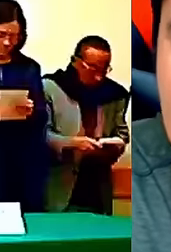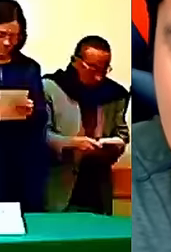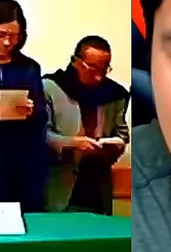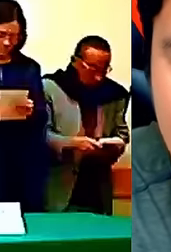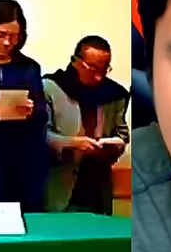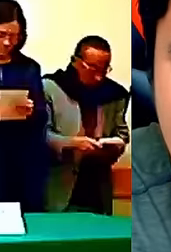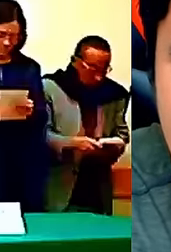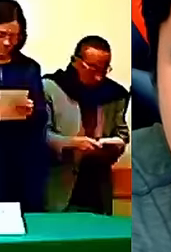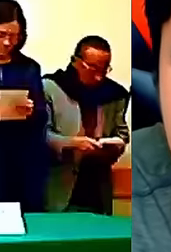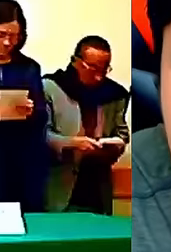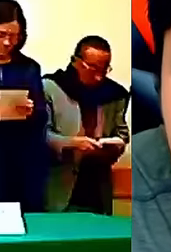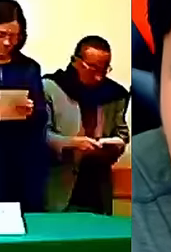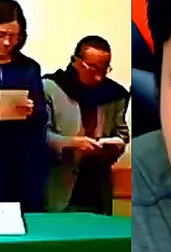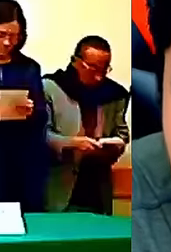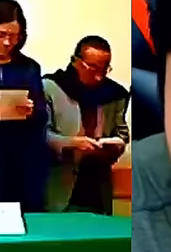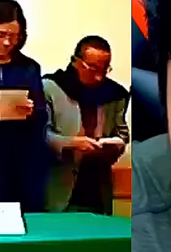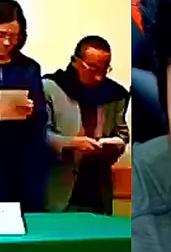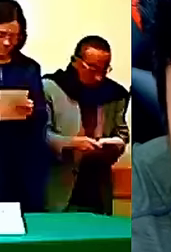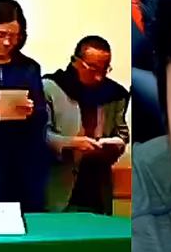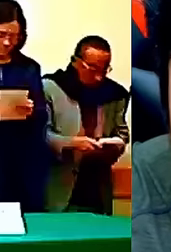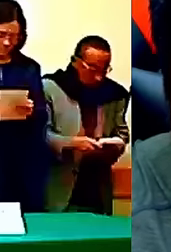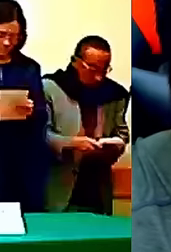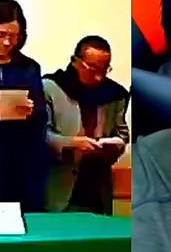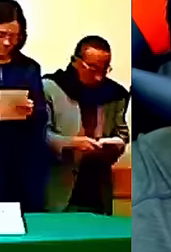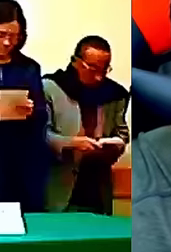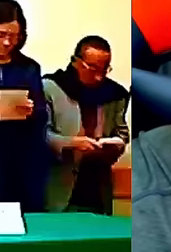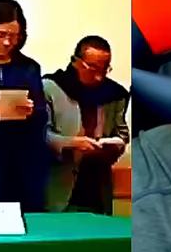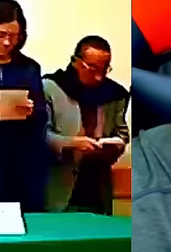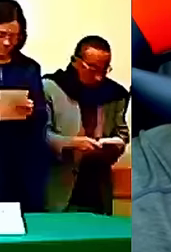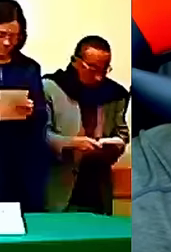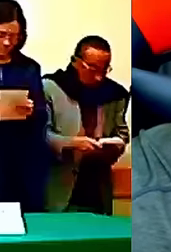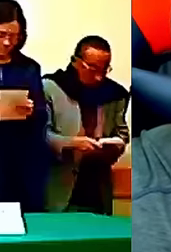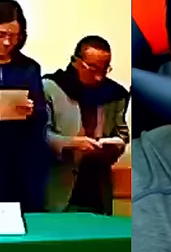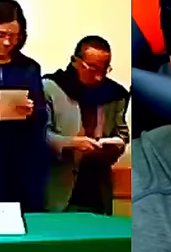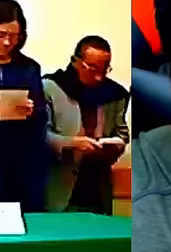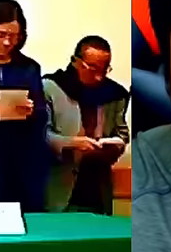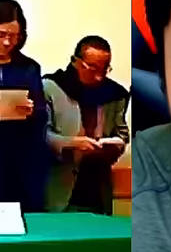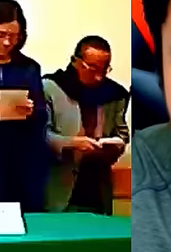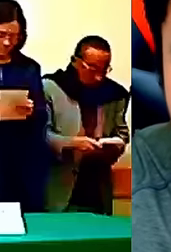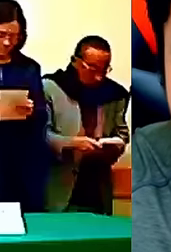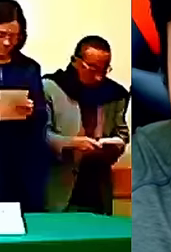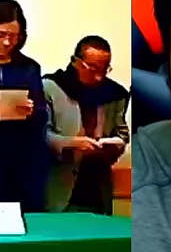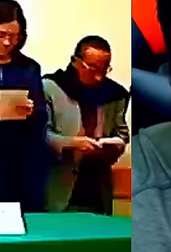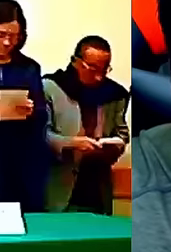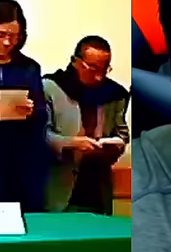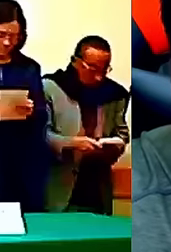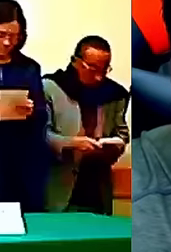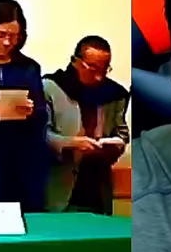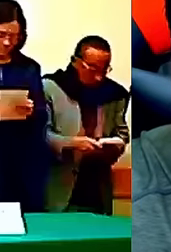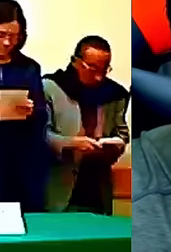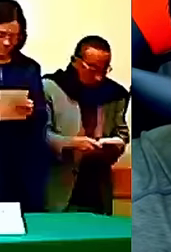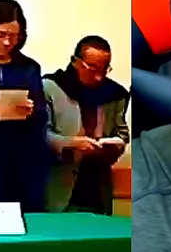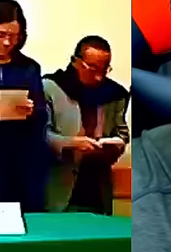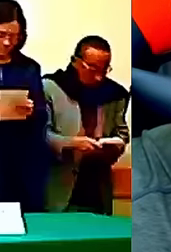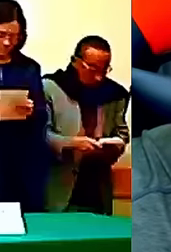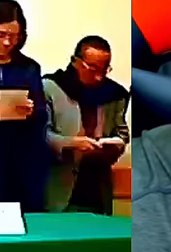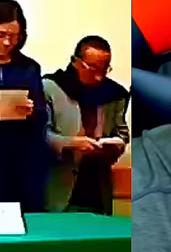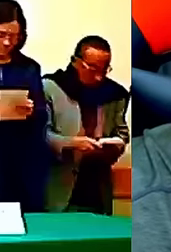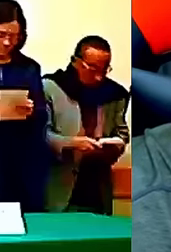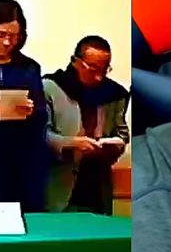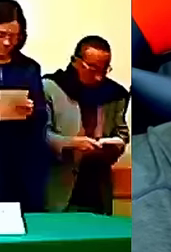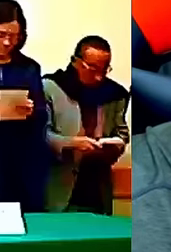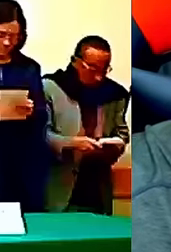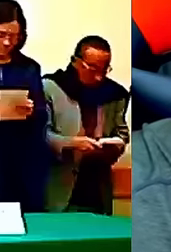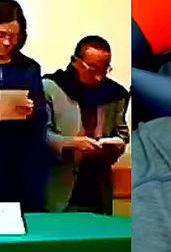modo donde no puede expresarse cualquiera, sino solo los integrantes de la Corte, que dicen, ¿saben qué? Si